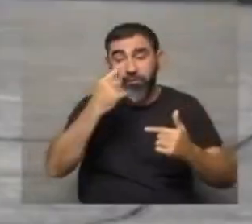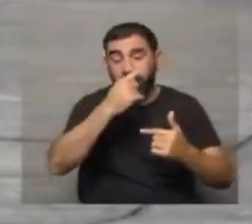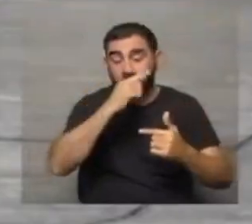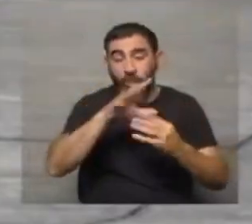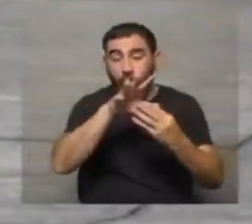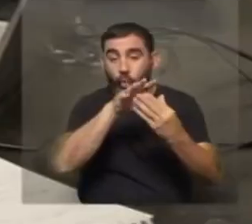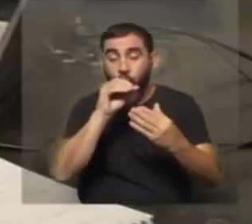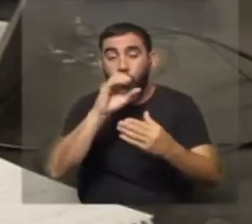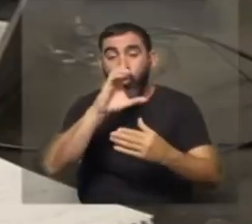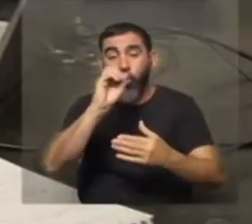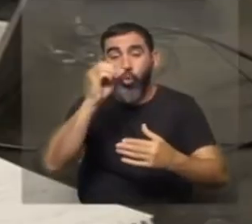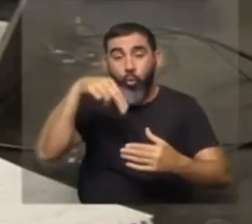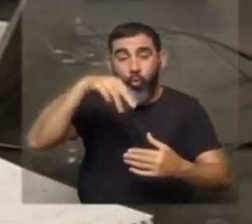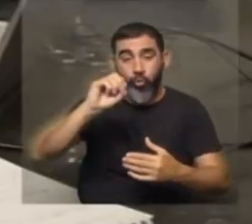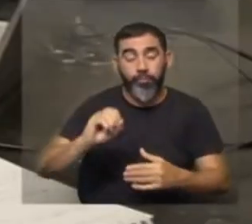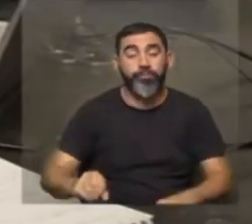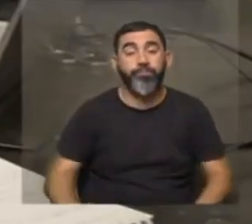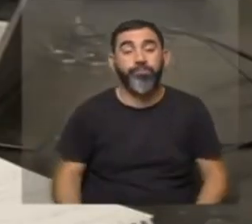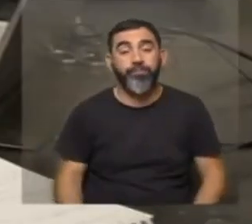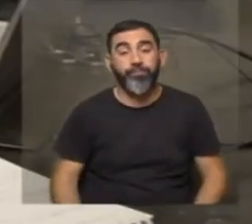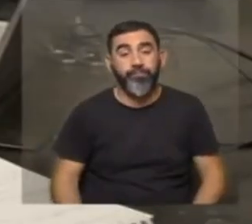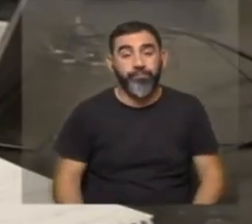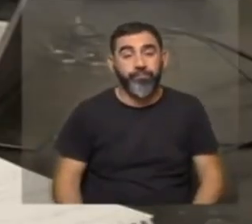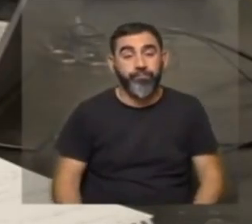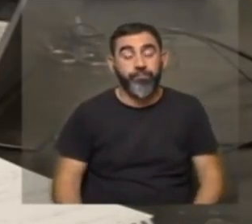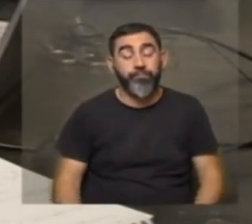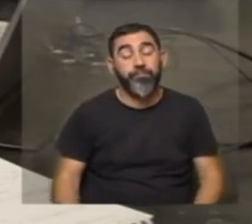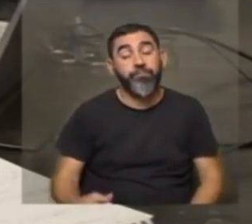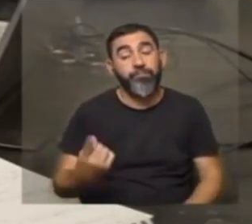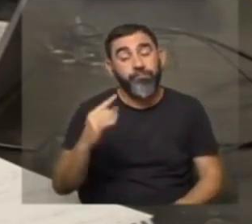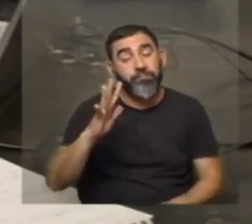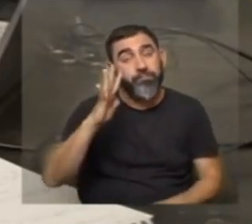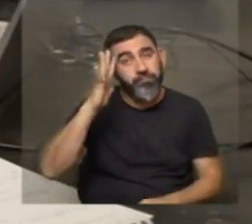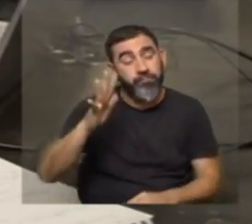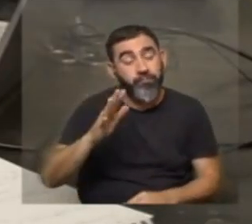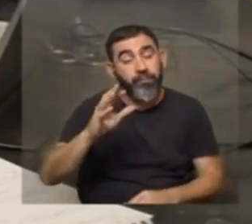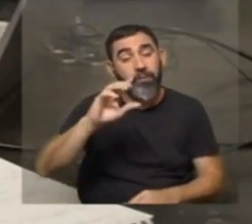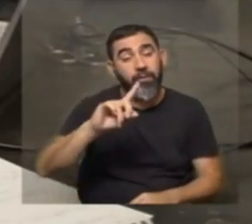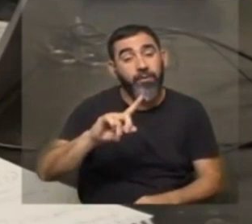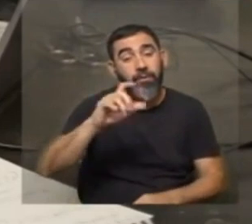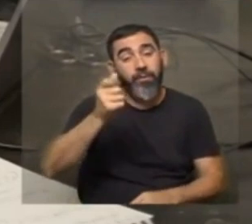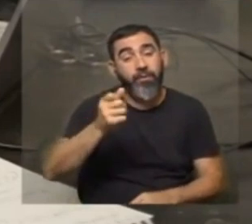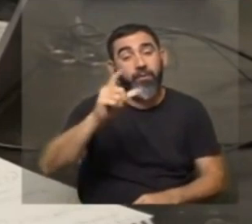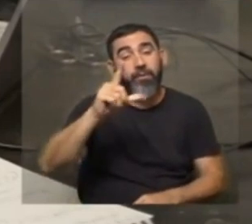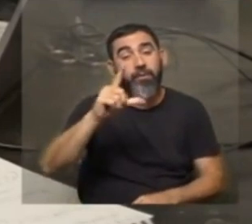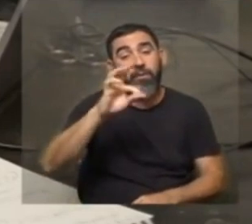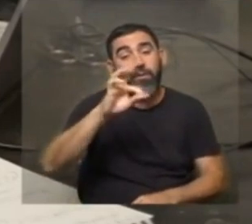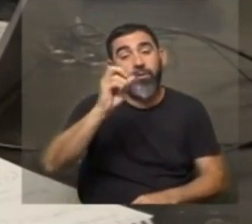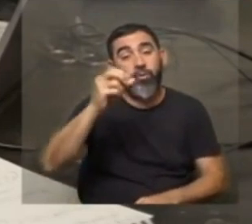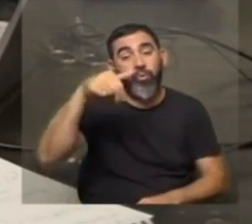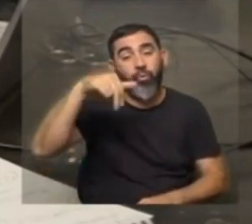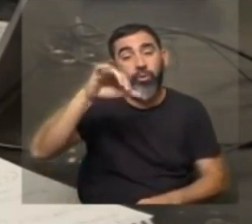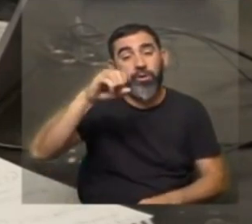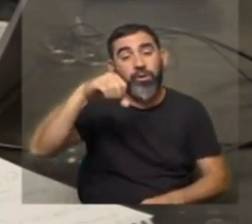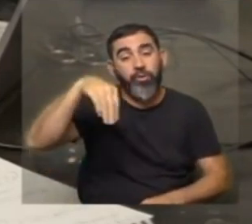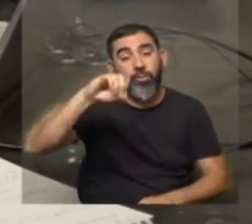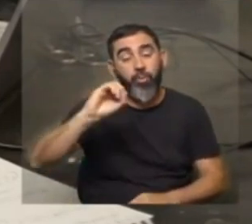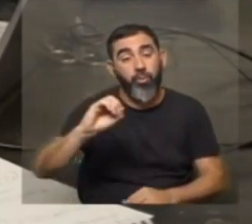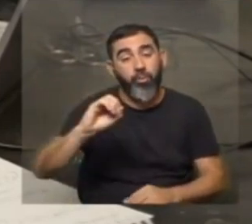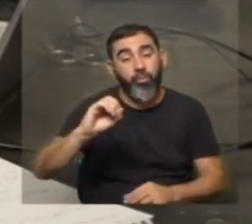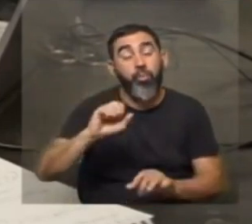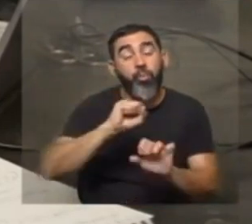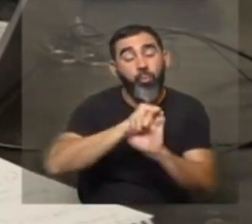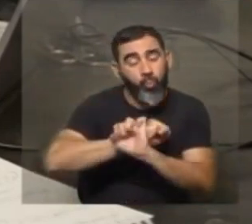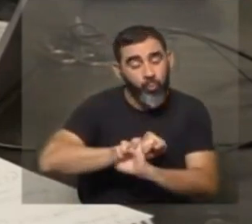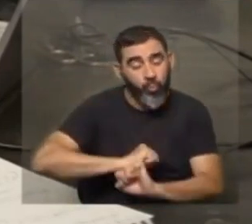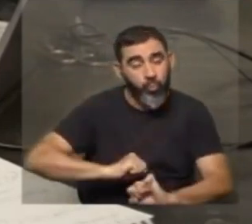cono. Entonces, en sí uno podría pensar que el daltonismo podría ser considerado una variante o